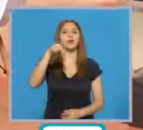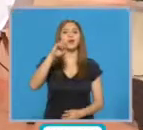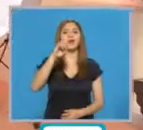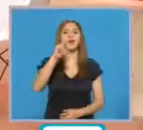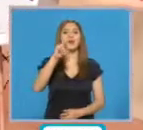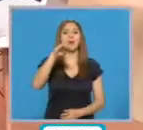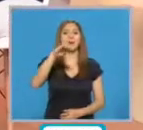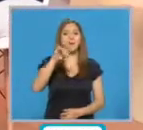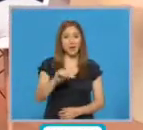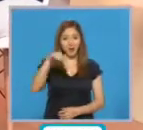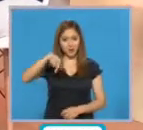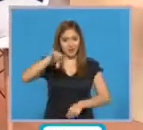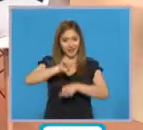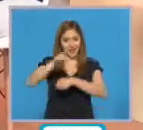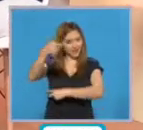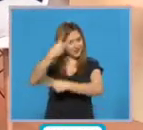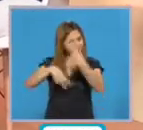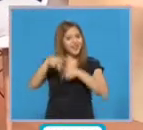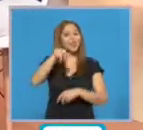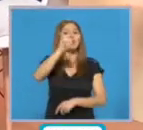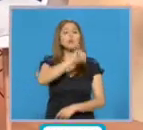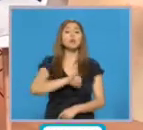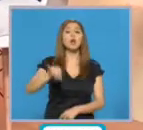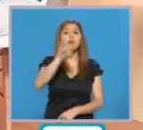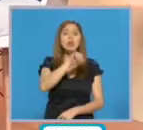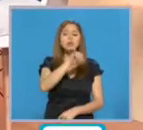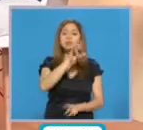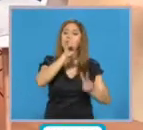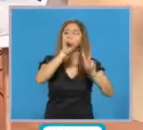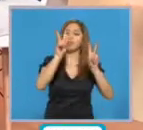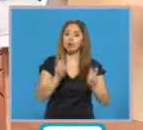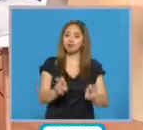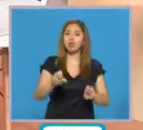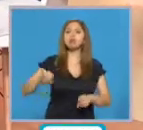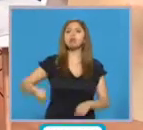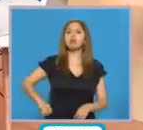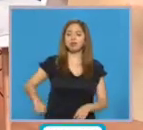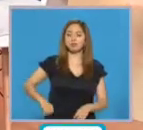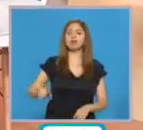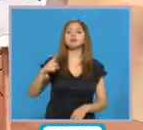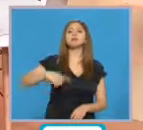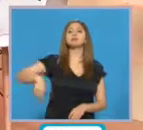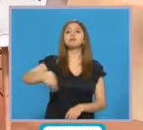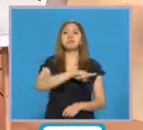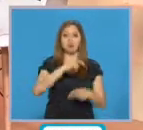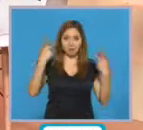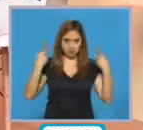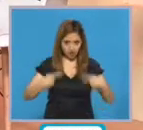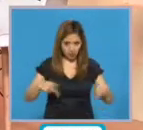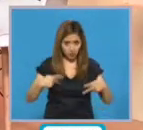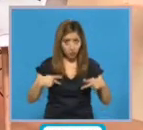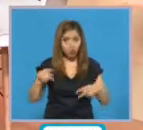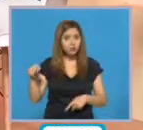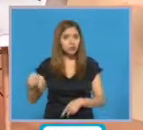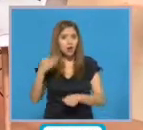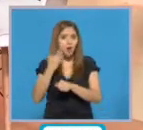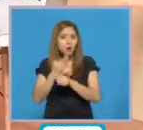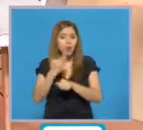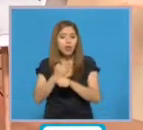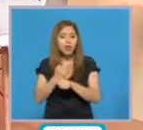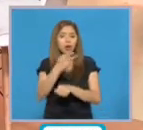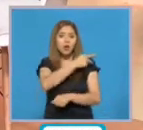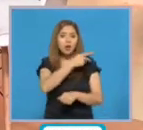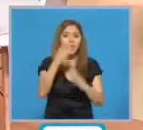Moyano nos visita en esta mañana de jueves con un tema sumamente interesante. Yo sé que muchísimas personas en casa van a estar así súper